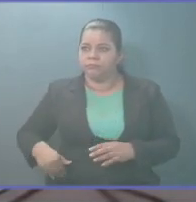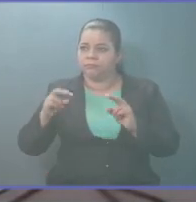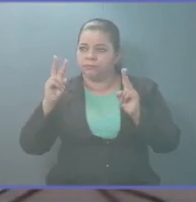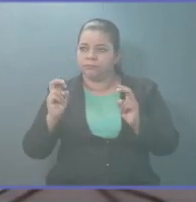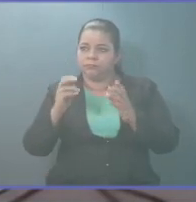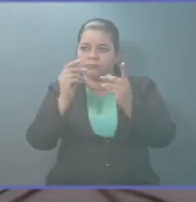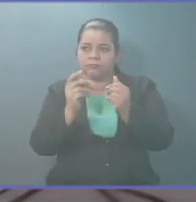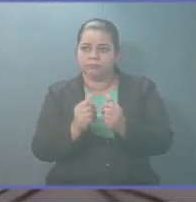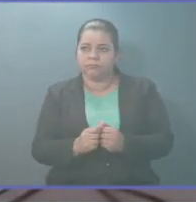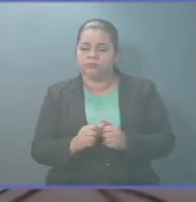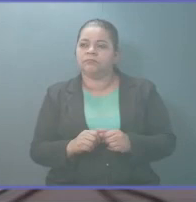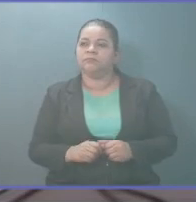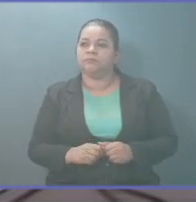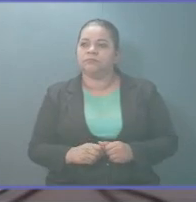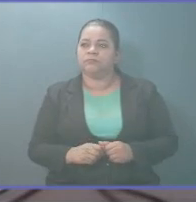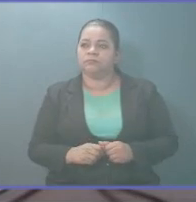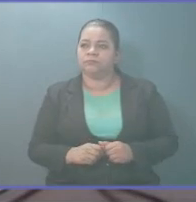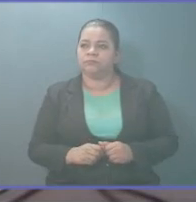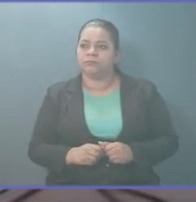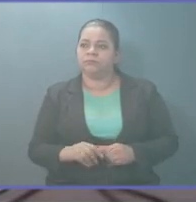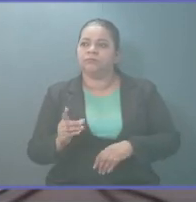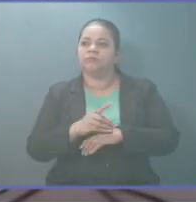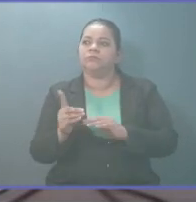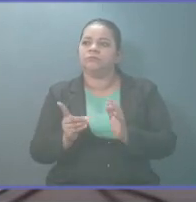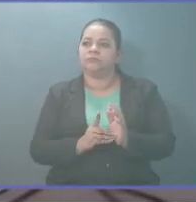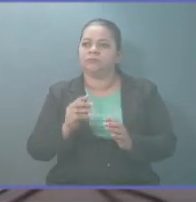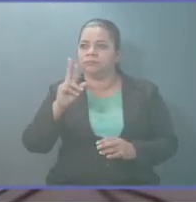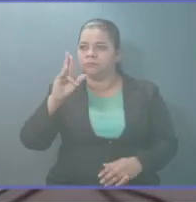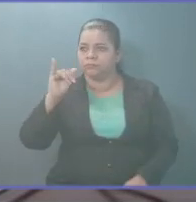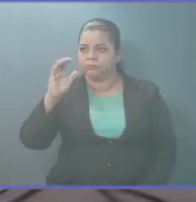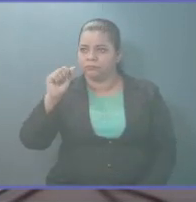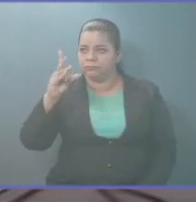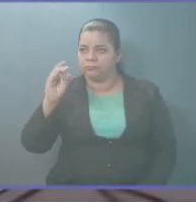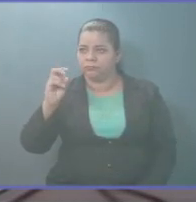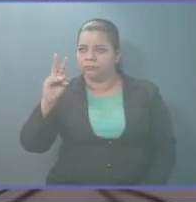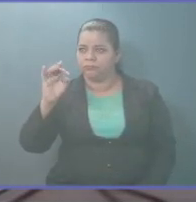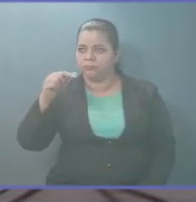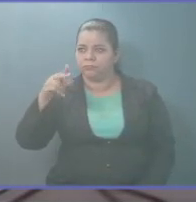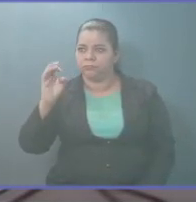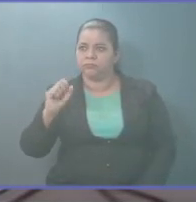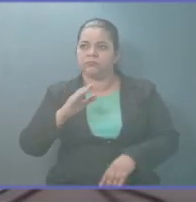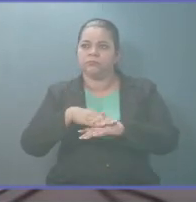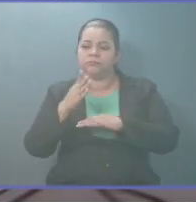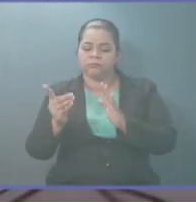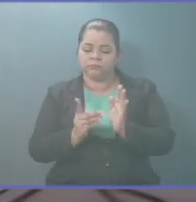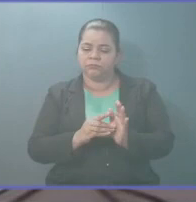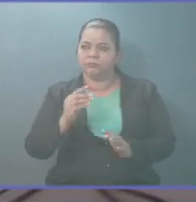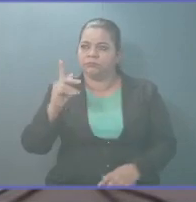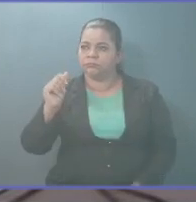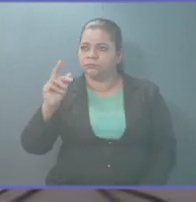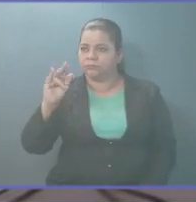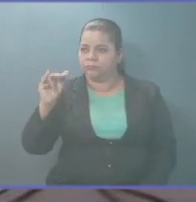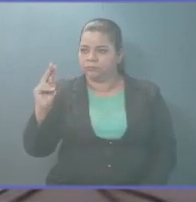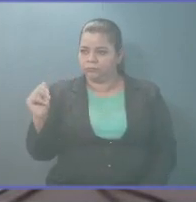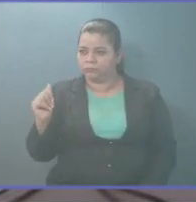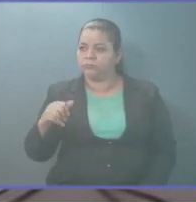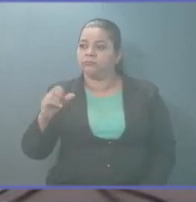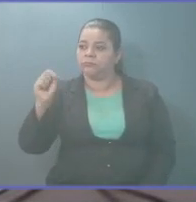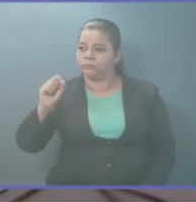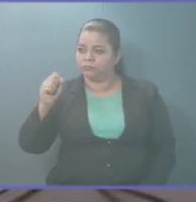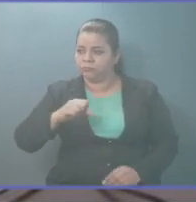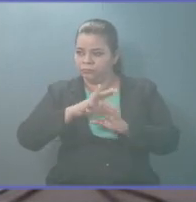hablando de la conformación del CONAIPD, del Consejo en pleno, ¿verdad? Pero bueno,